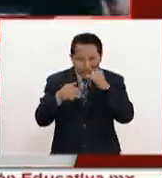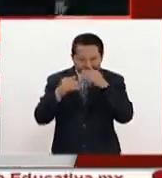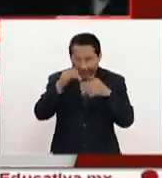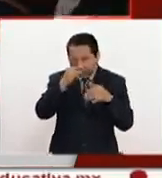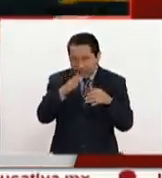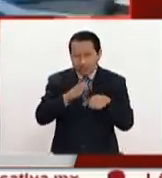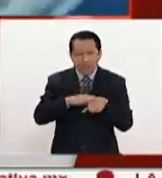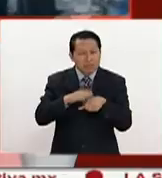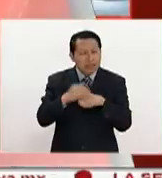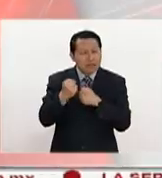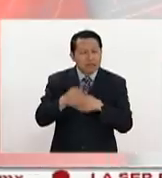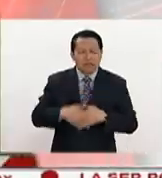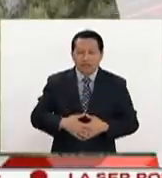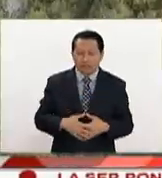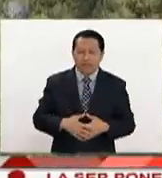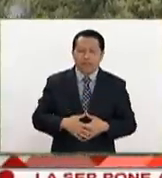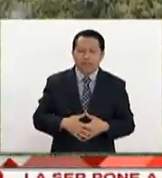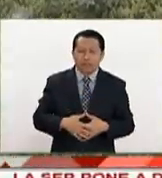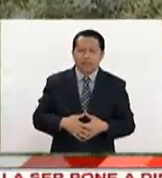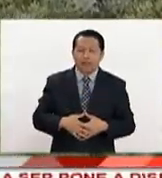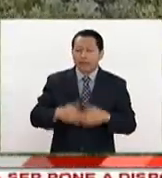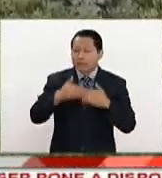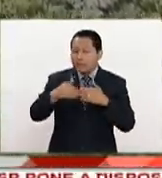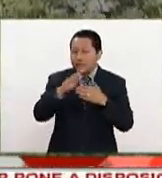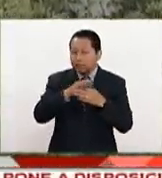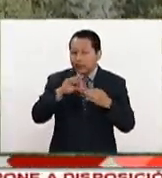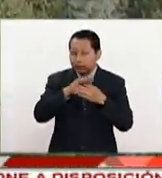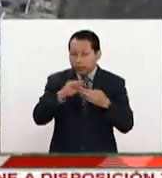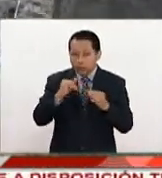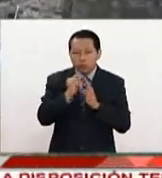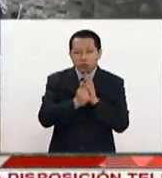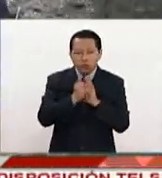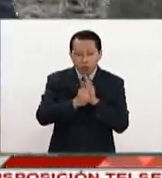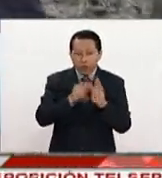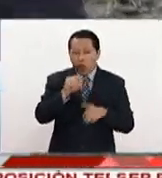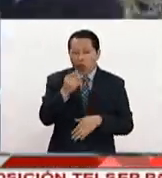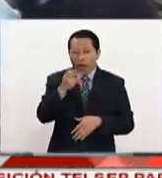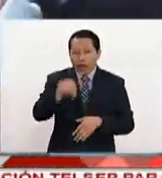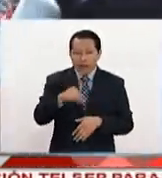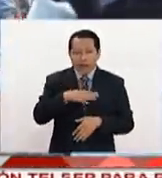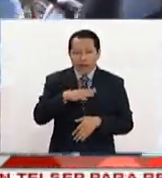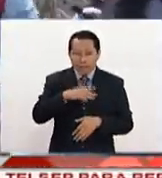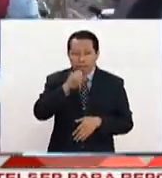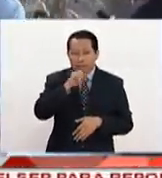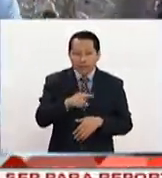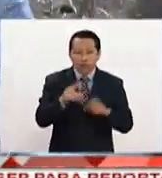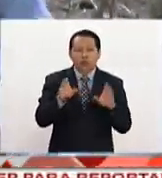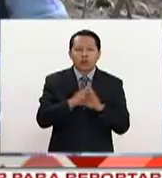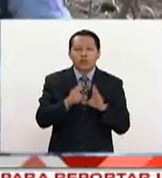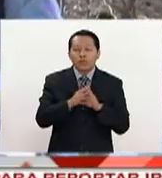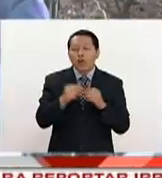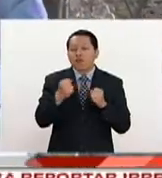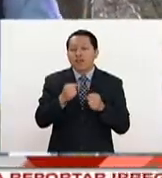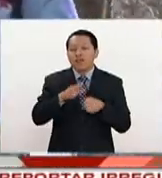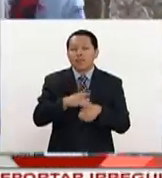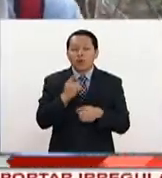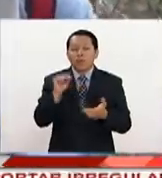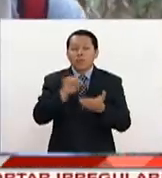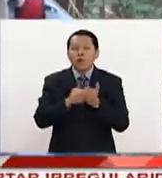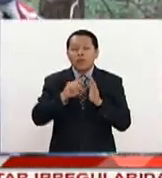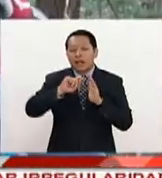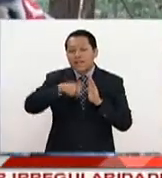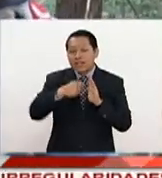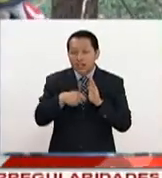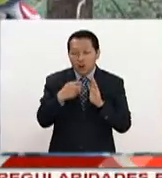este importante país. Más adelante, el youtuber Logan Paul está envuelto en un escándalo por publicar un video